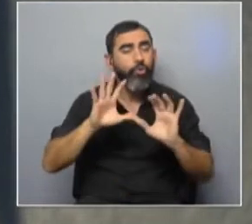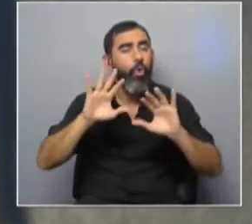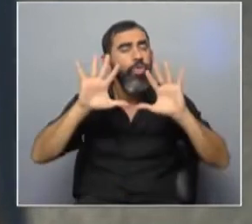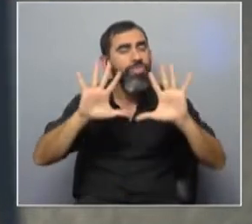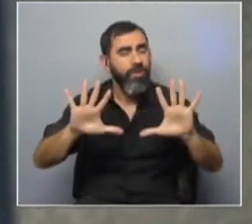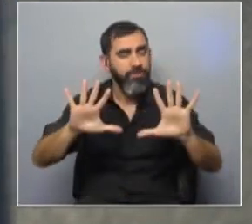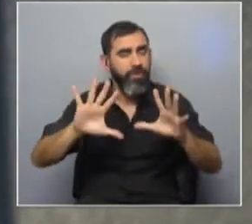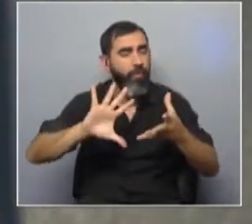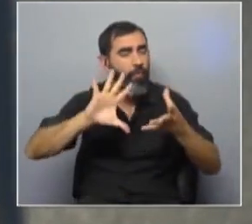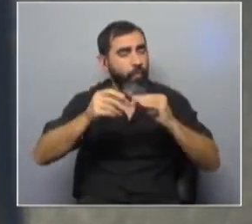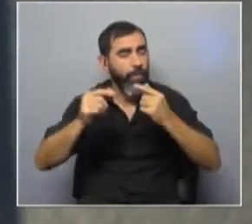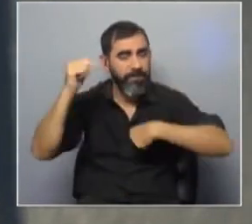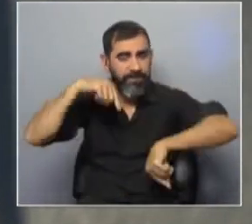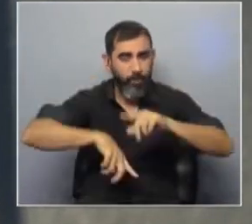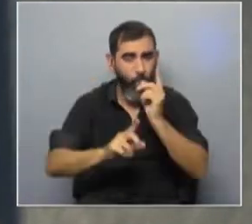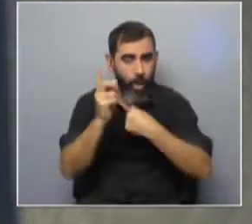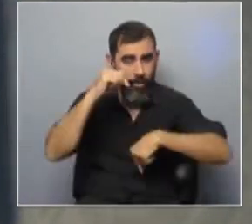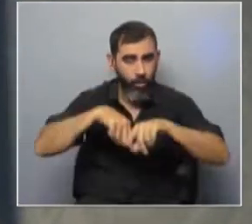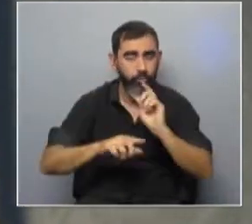10 tipos circulando.